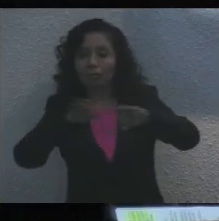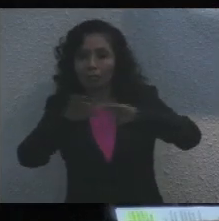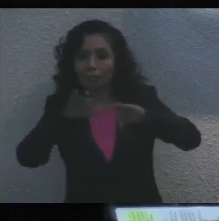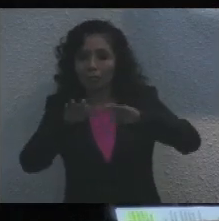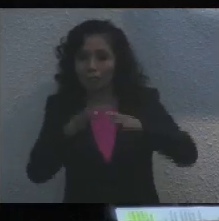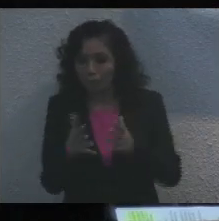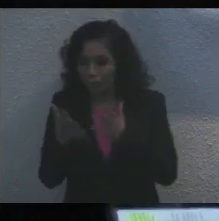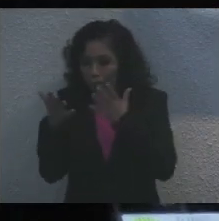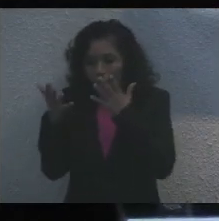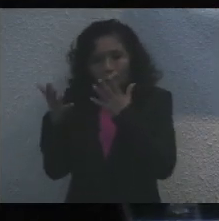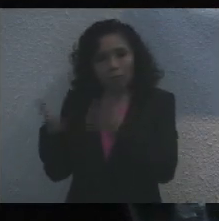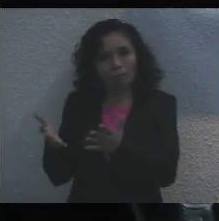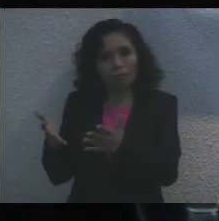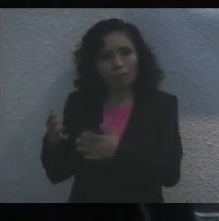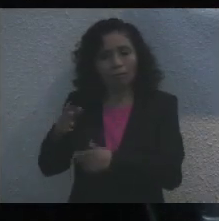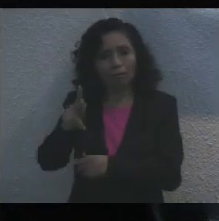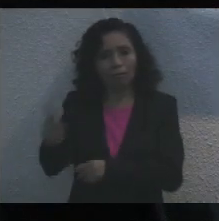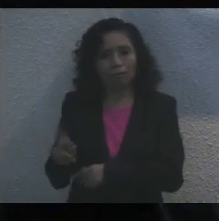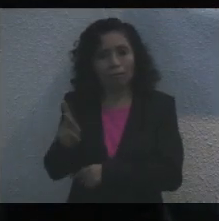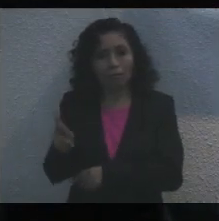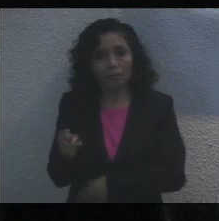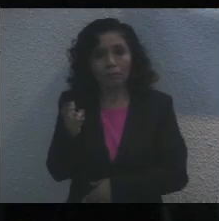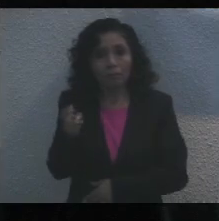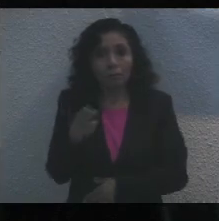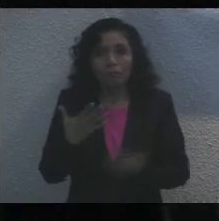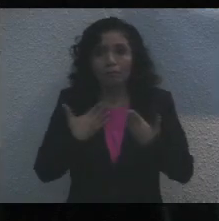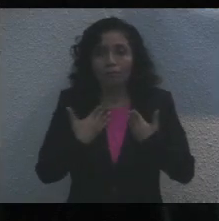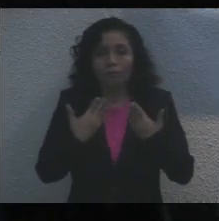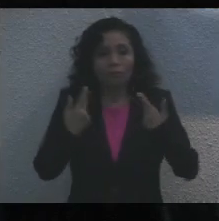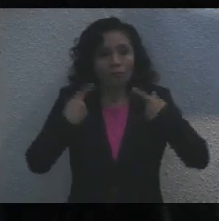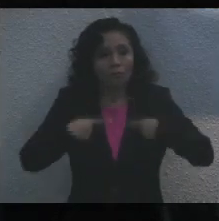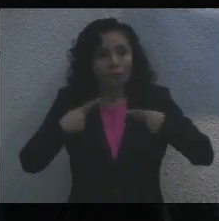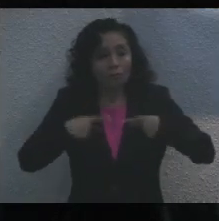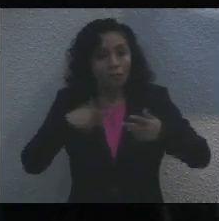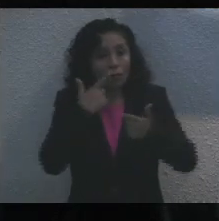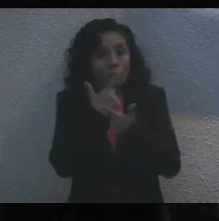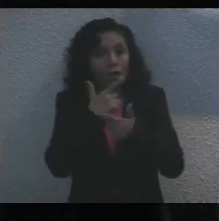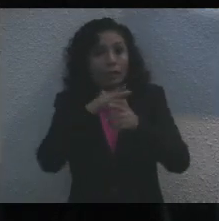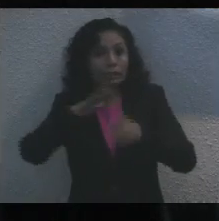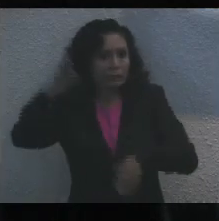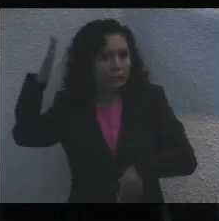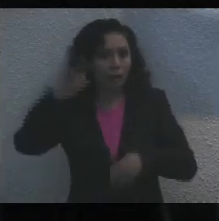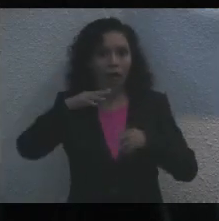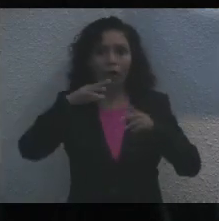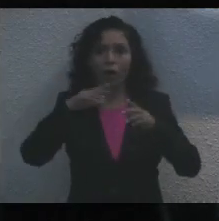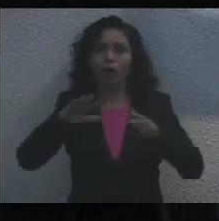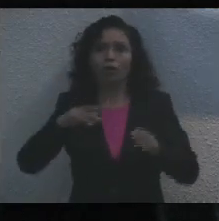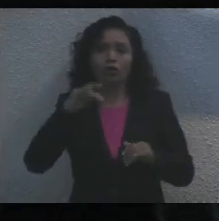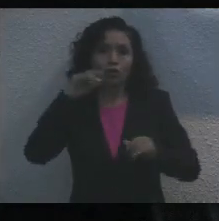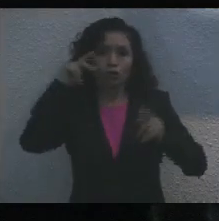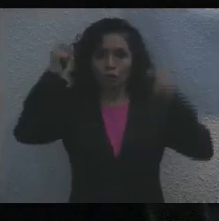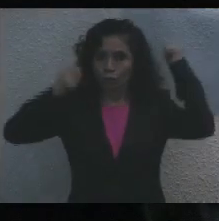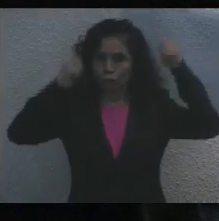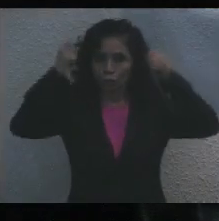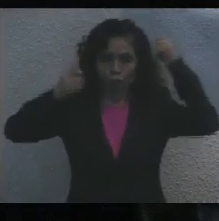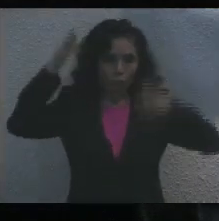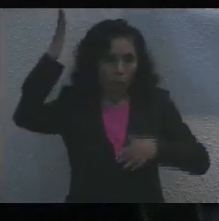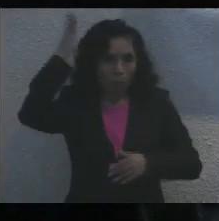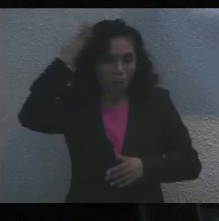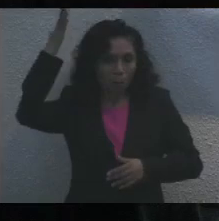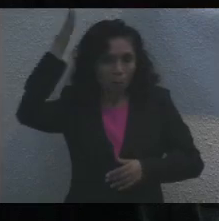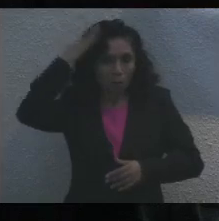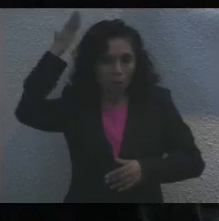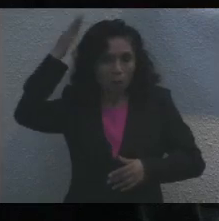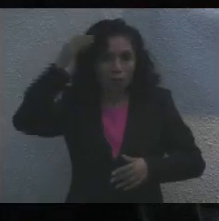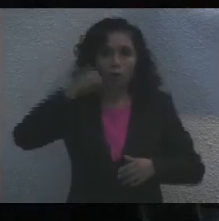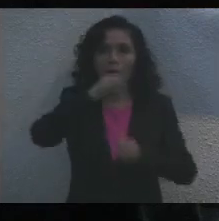pueblo, lo que nos ha convertido en ser líderes en el turismo mundial y en una tierra de oportunidades para quienes aquí nacimos y